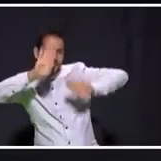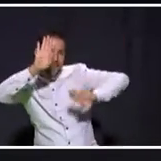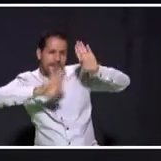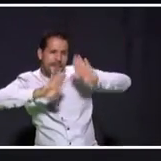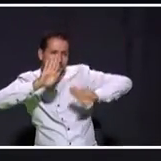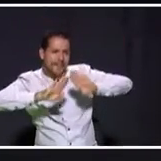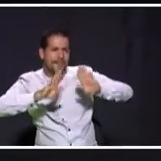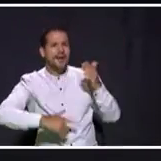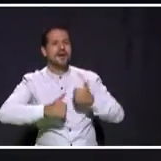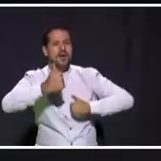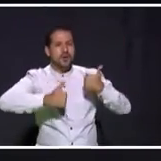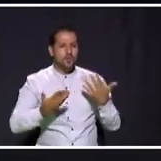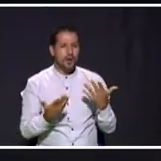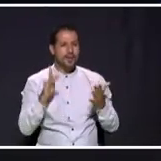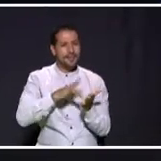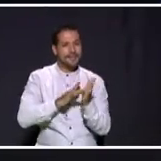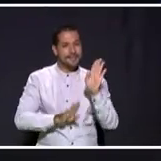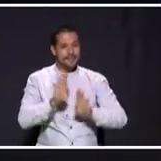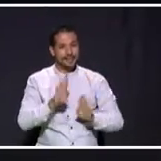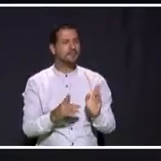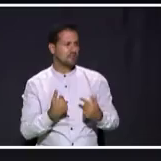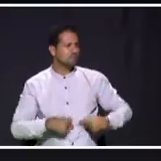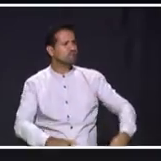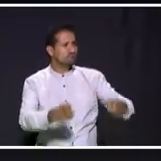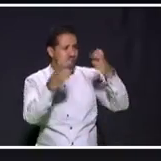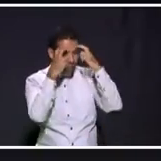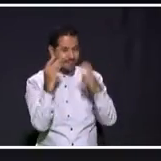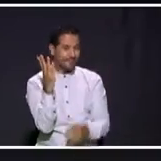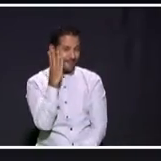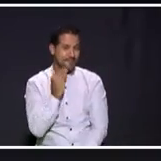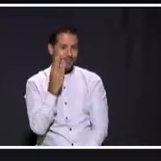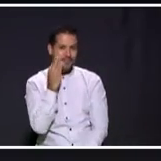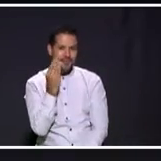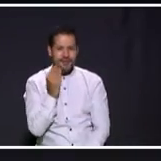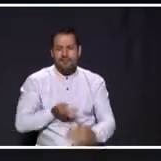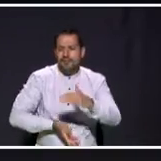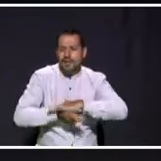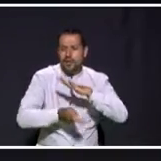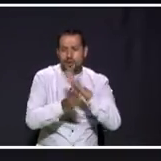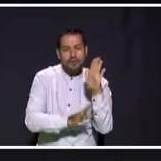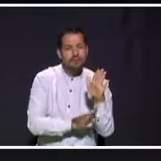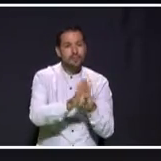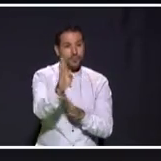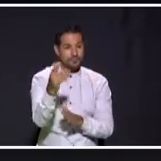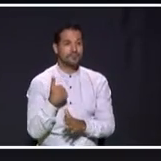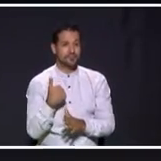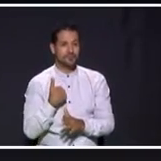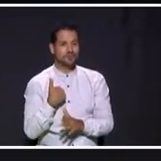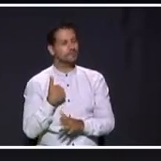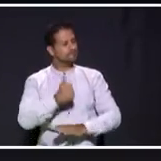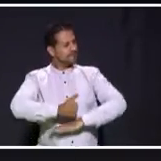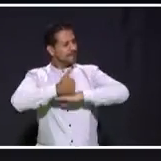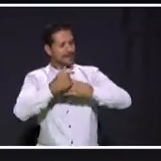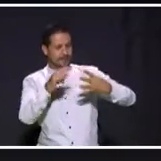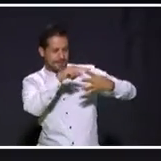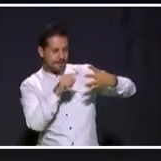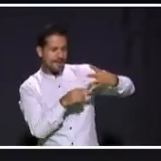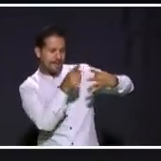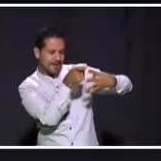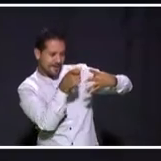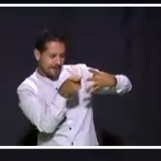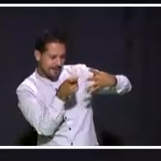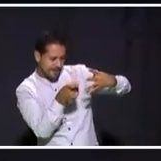tuvo que ver con su estructuración y tengo el conocimiento y la experiencia para sacar adelante esta obra voy a hacer el gerente de las 4 gay participaré